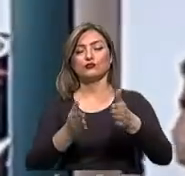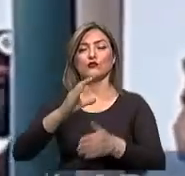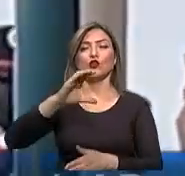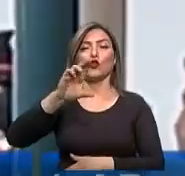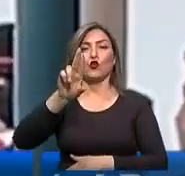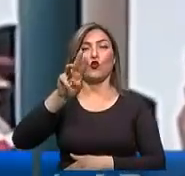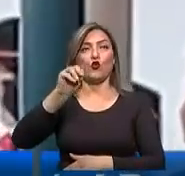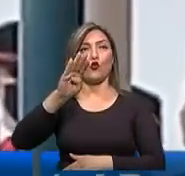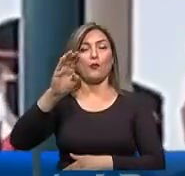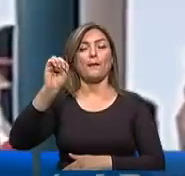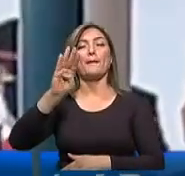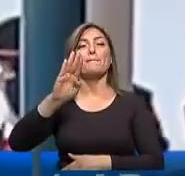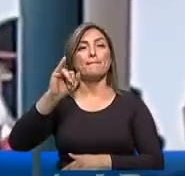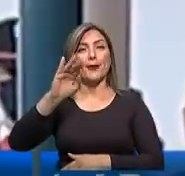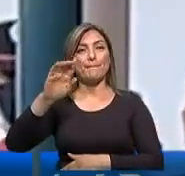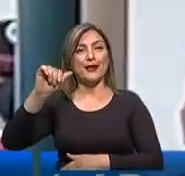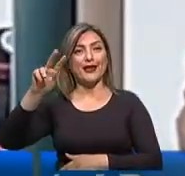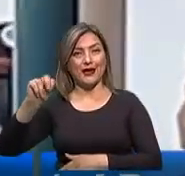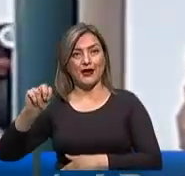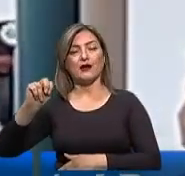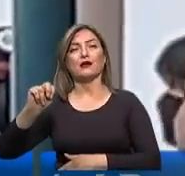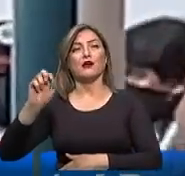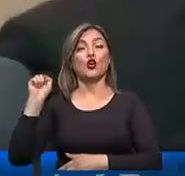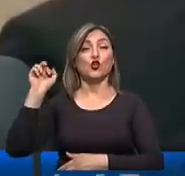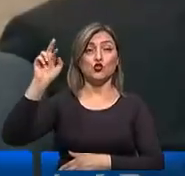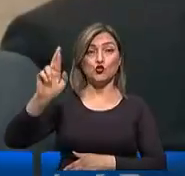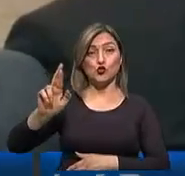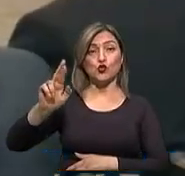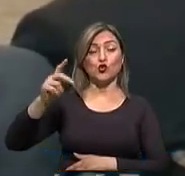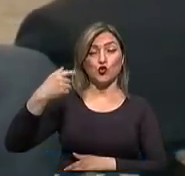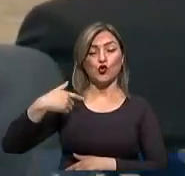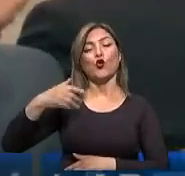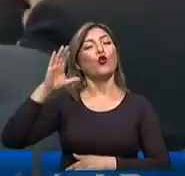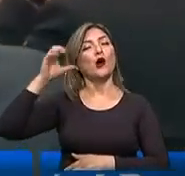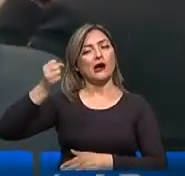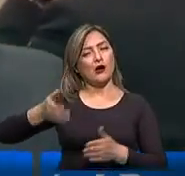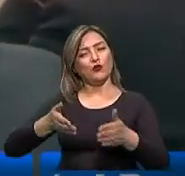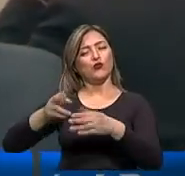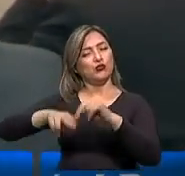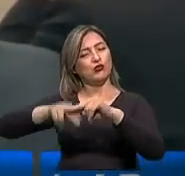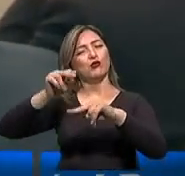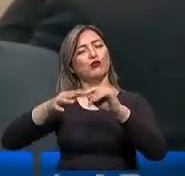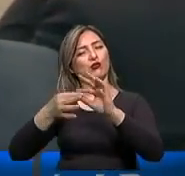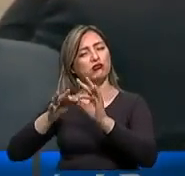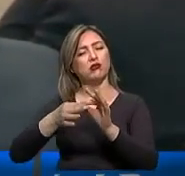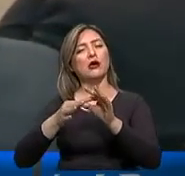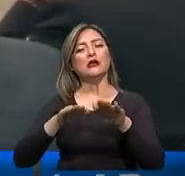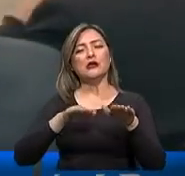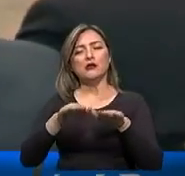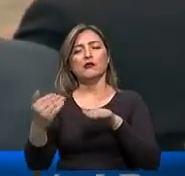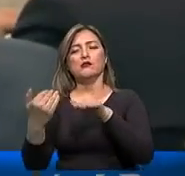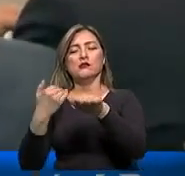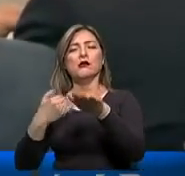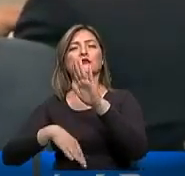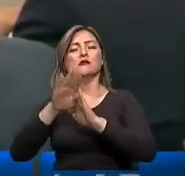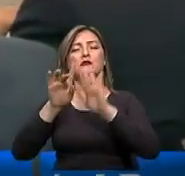Cumbe-Biblián. Eso implica el corredor de salida sur de la ciudad de Cuenca, una vía de más